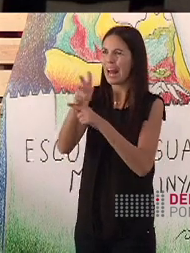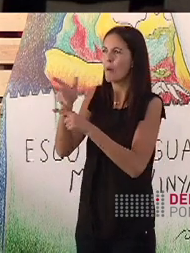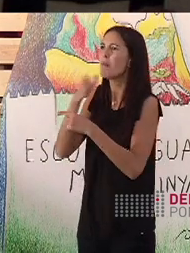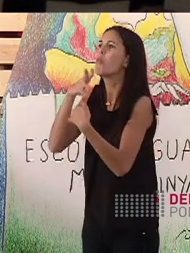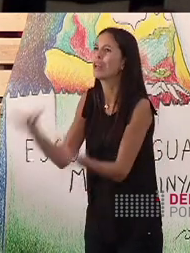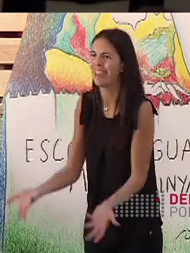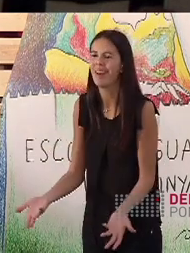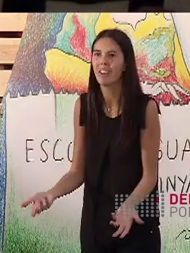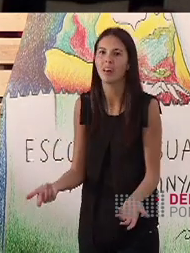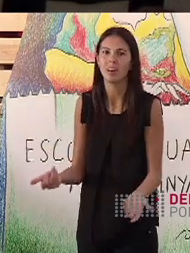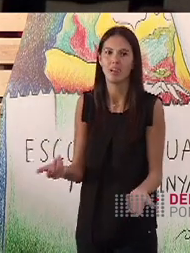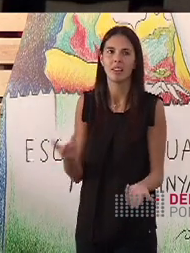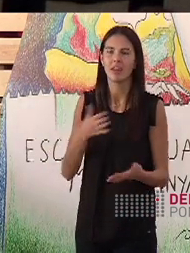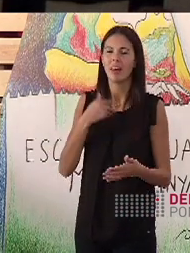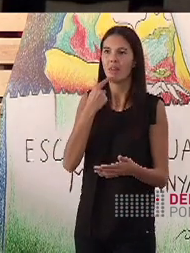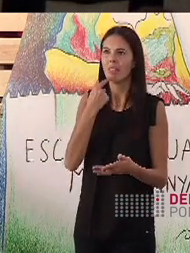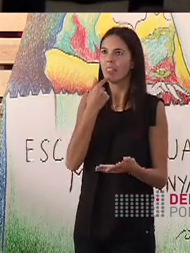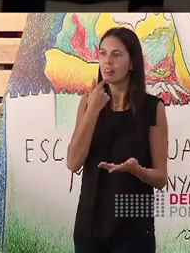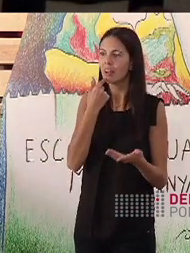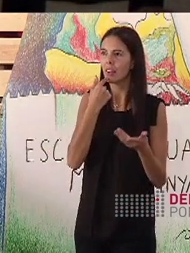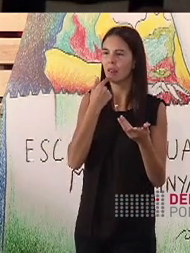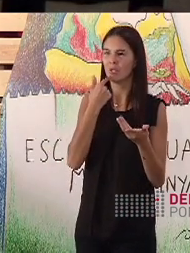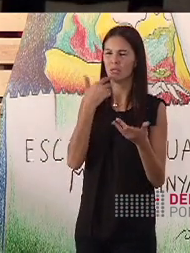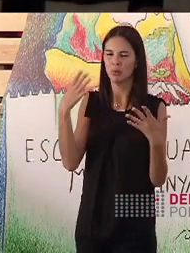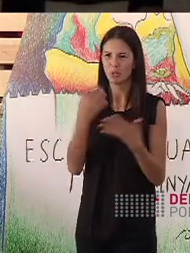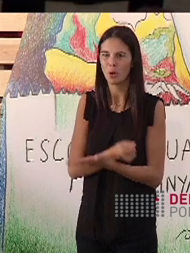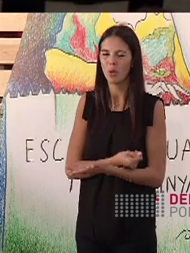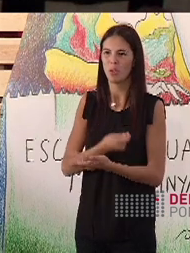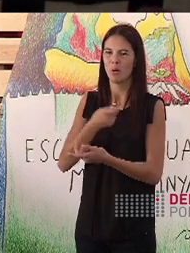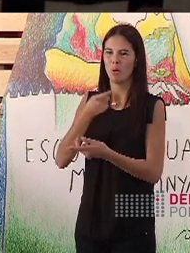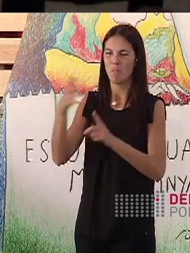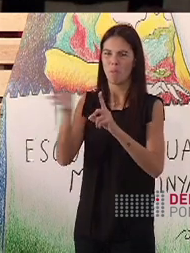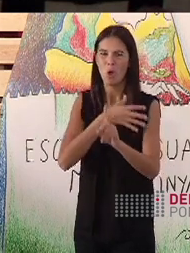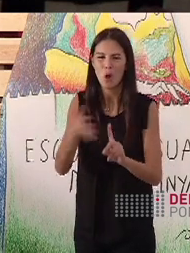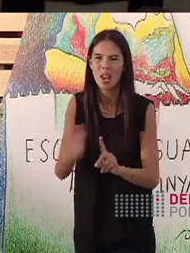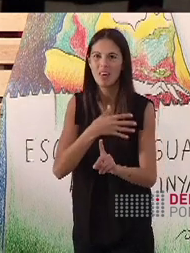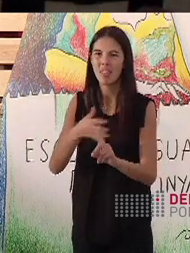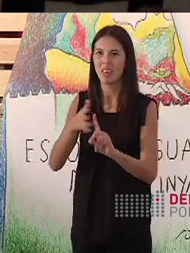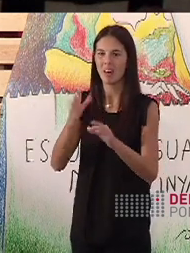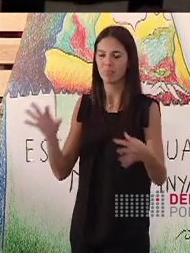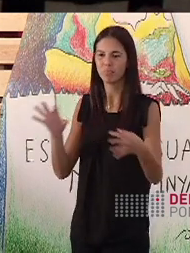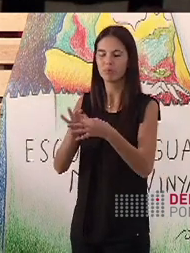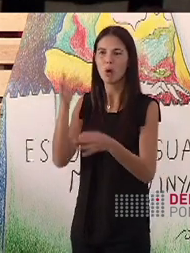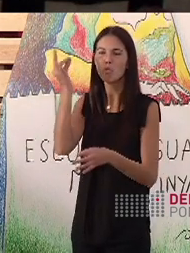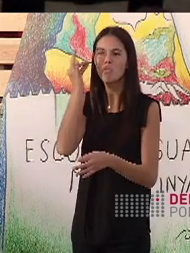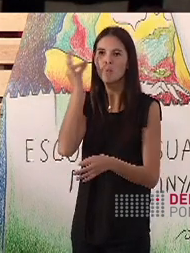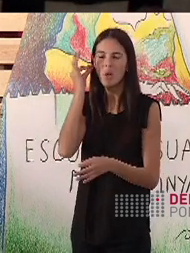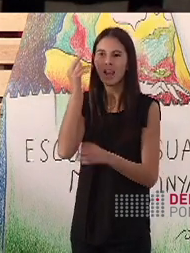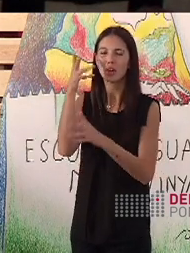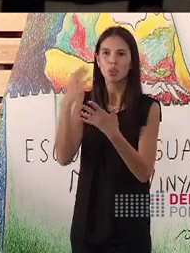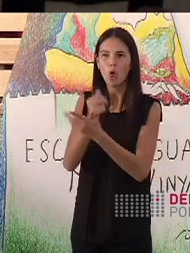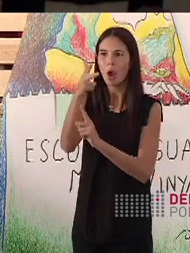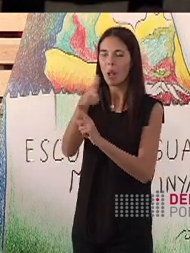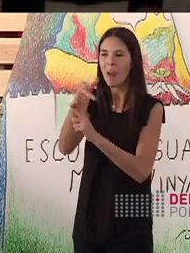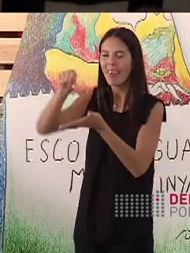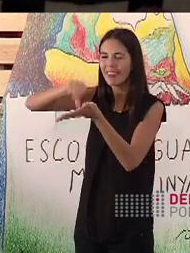¿cómo es posible que toda esa vejación, violencia respecto a esa mujer se haya grabado en